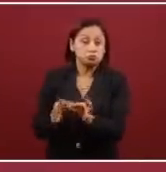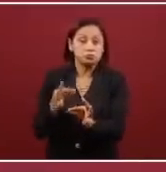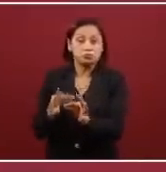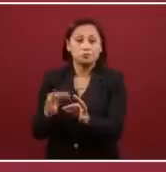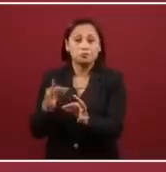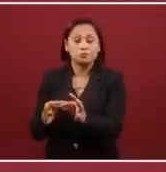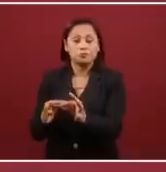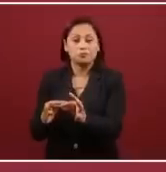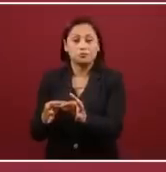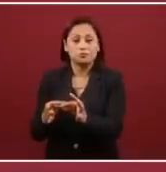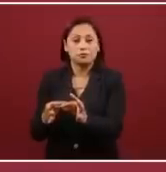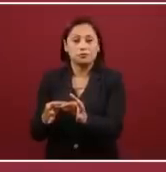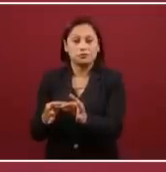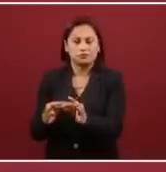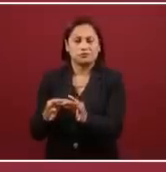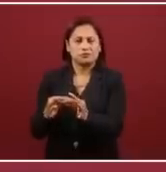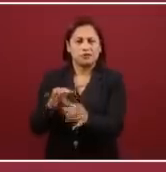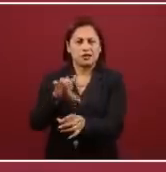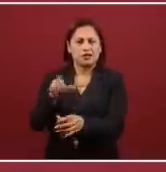y lo cerraron prácticamente